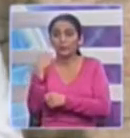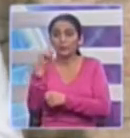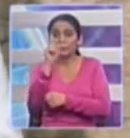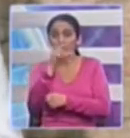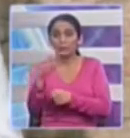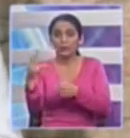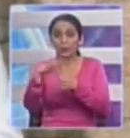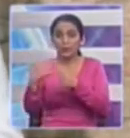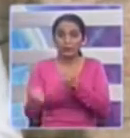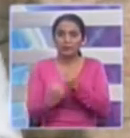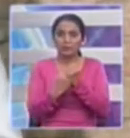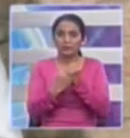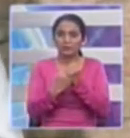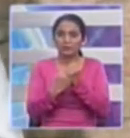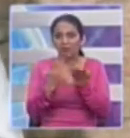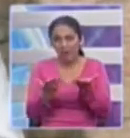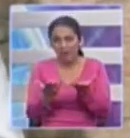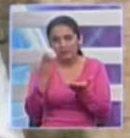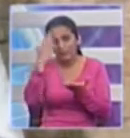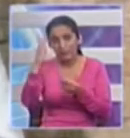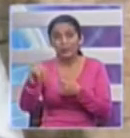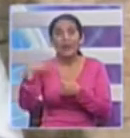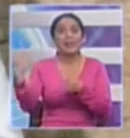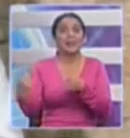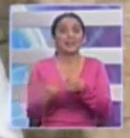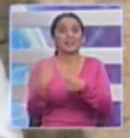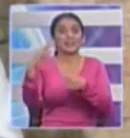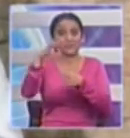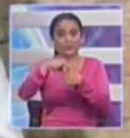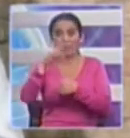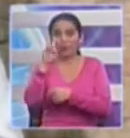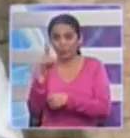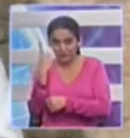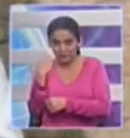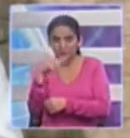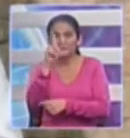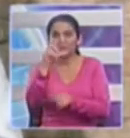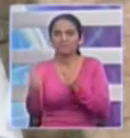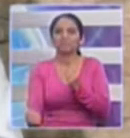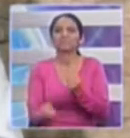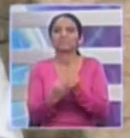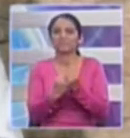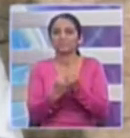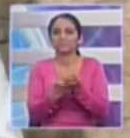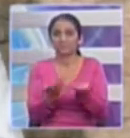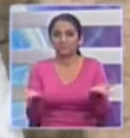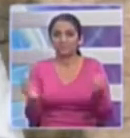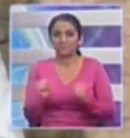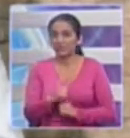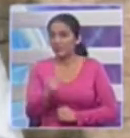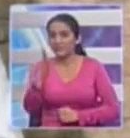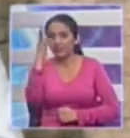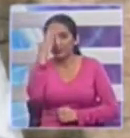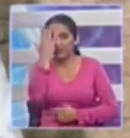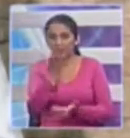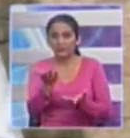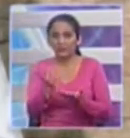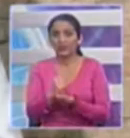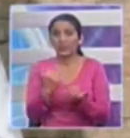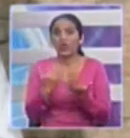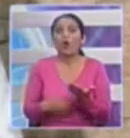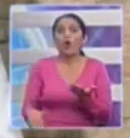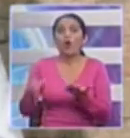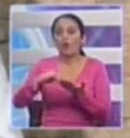serán 2 millones de votos, y ellos lo saben. Es por eso que están armando el caos, es por eso que están armando la violencia, porque lo saben. Saben que van a ser